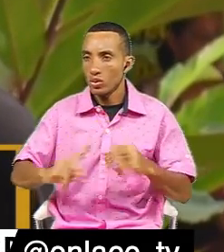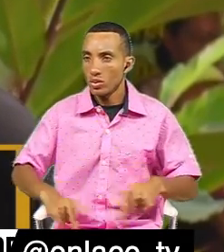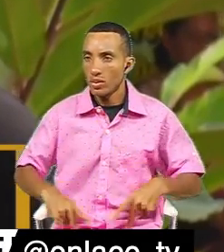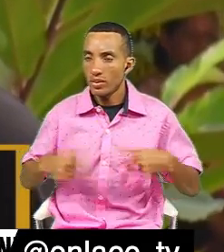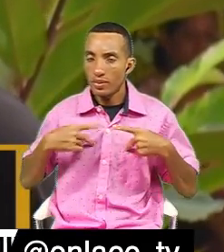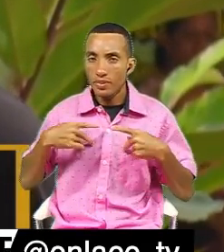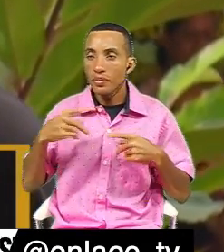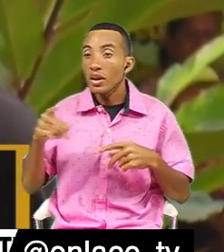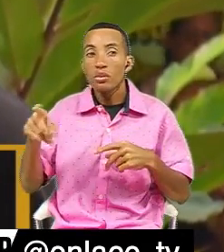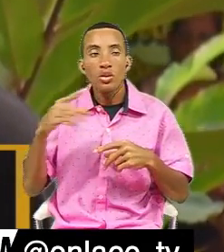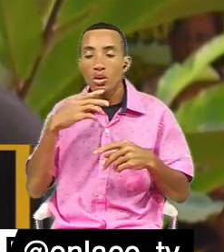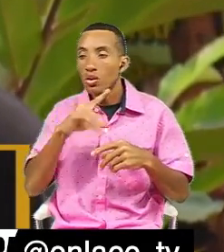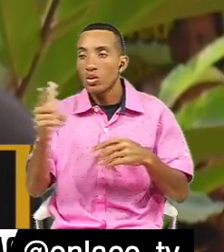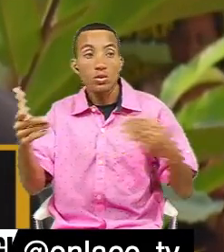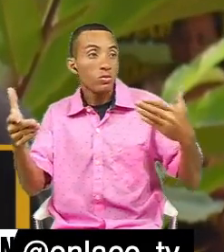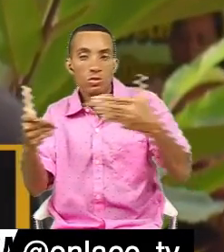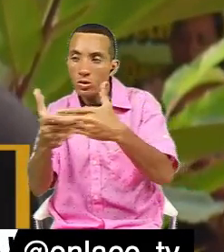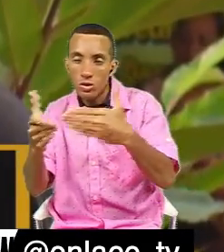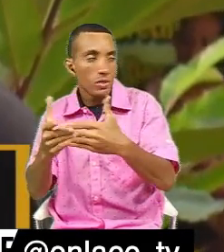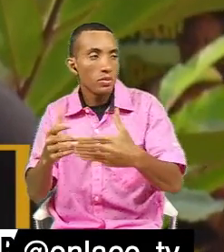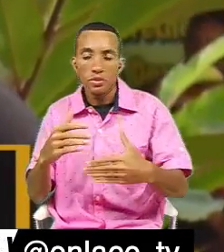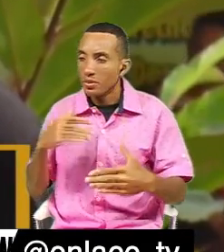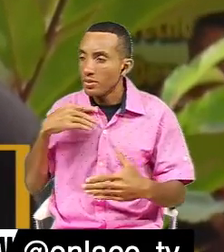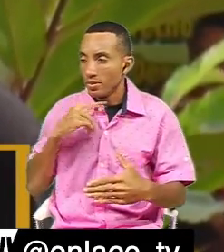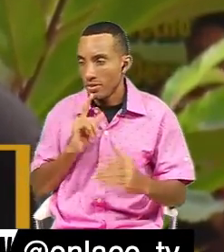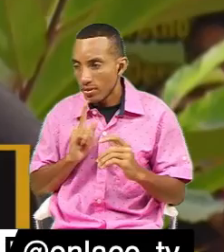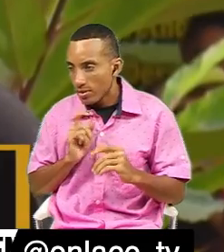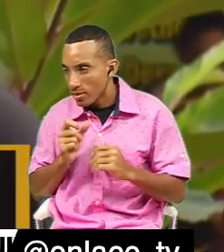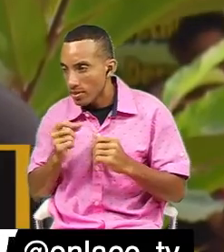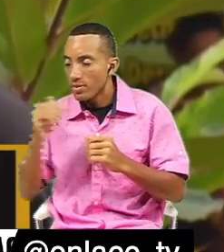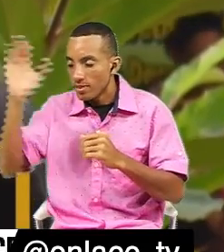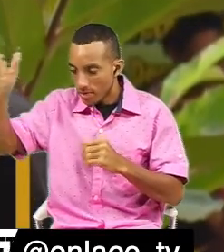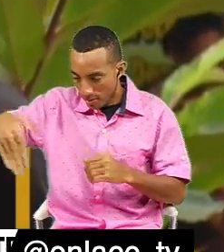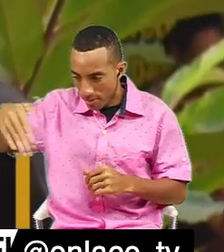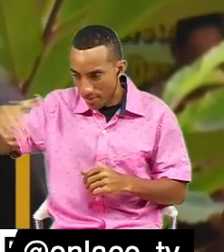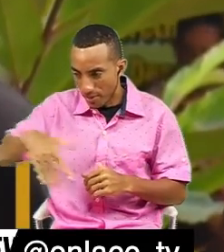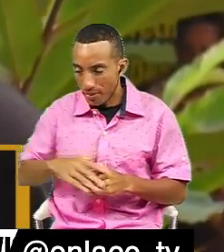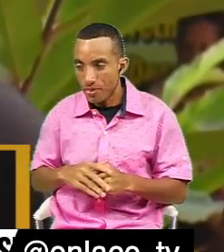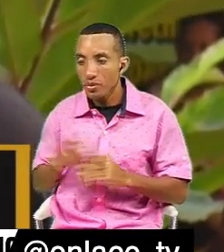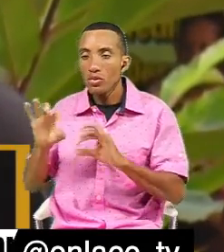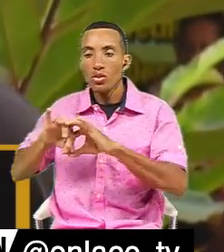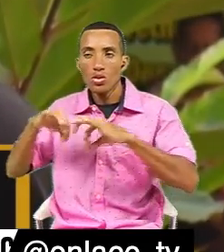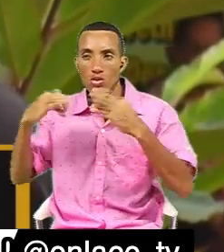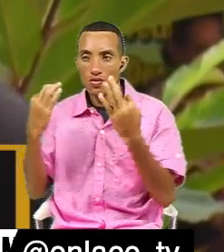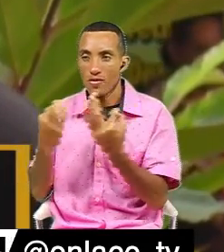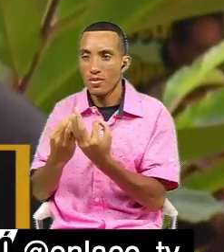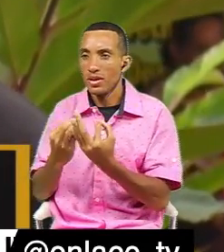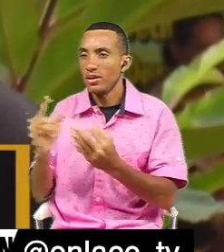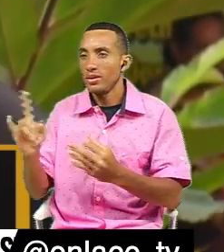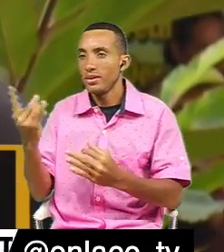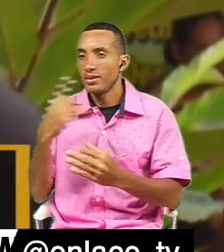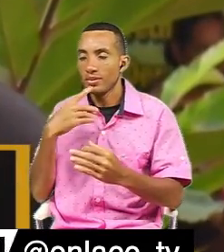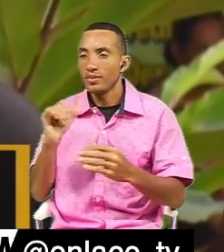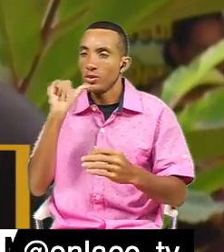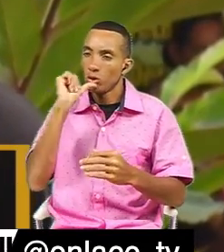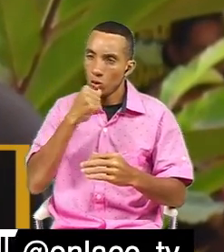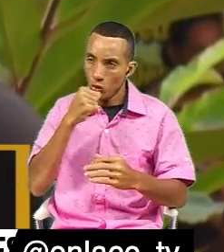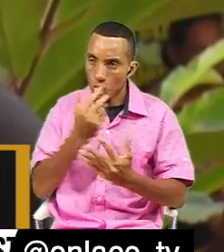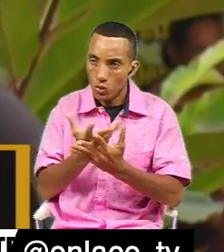persona amenazada o víctima de atentado o los familiares de una persona víctima de